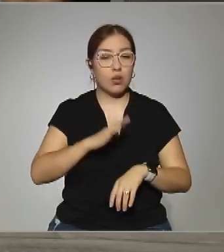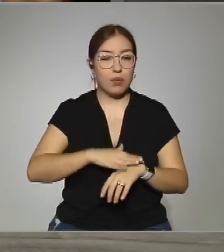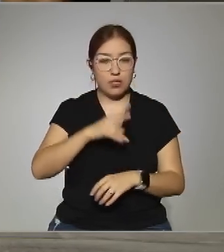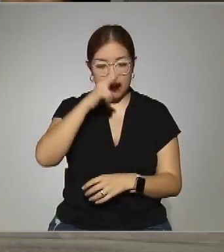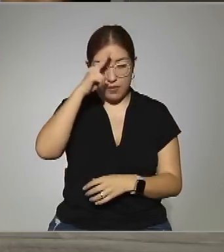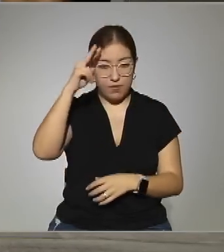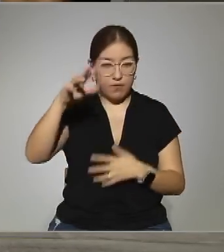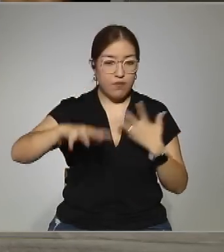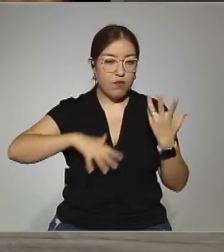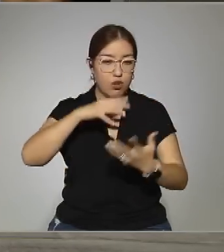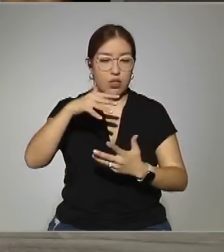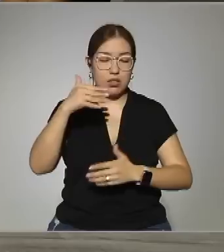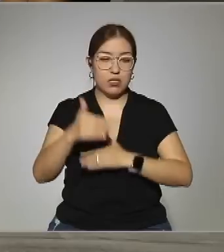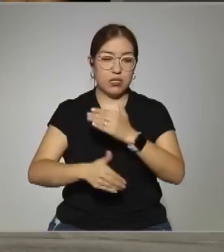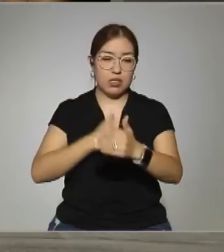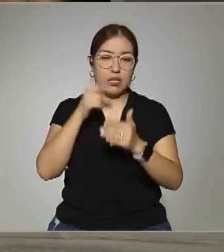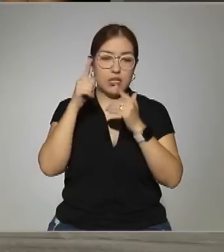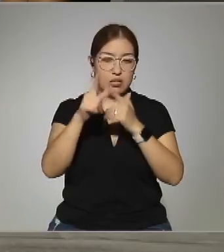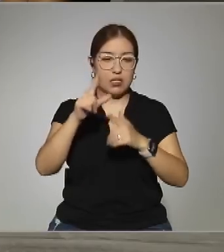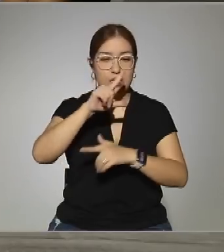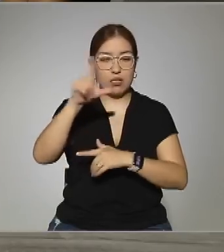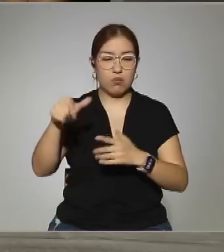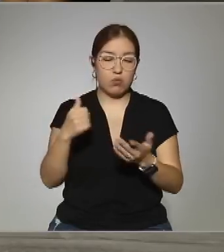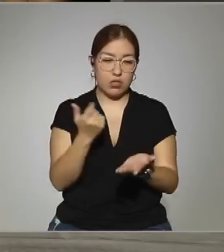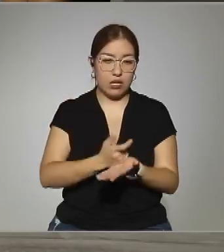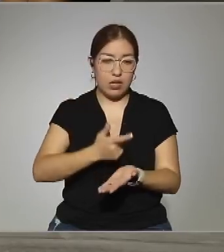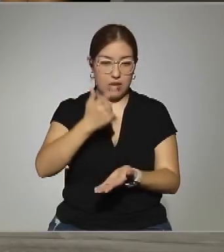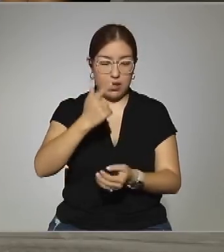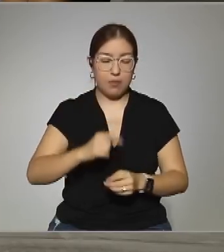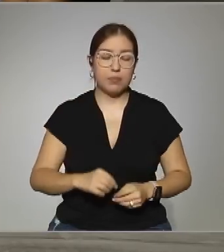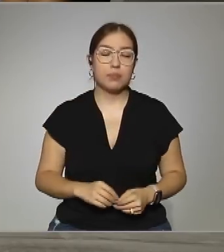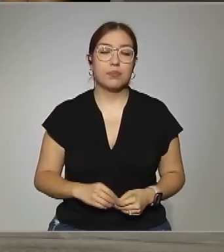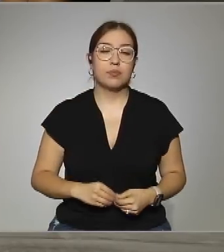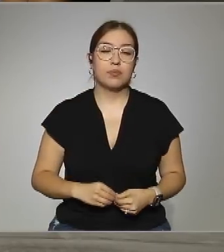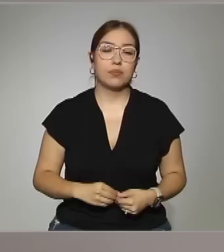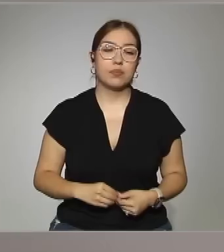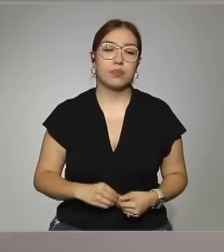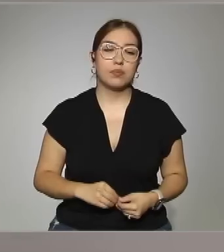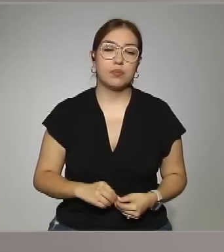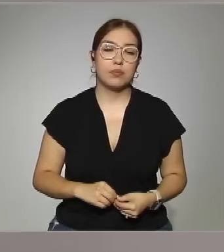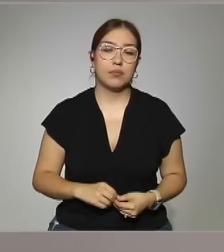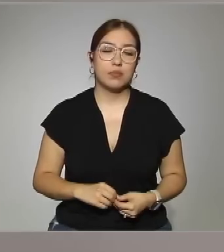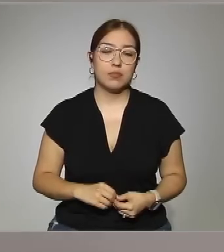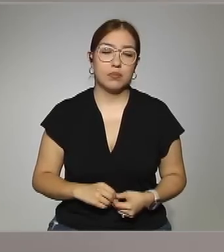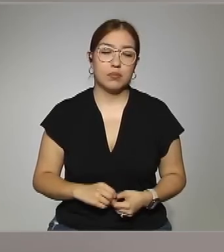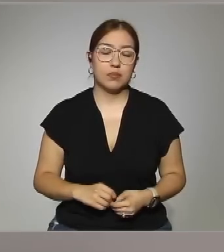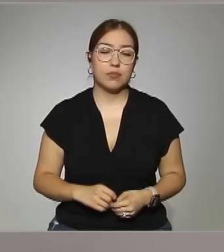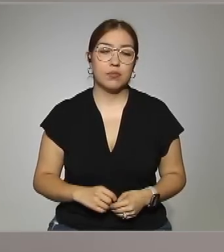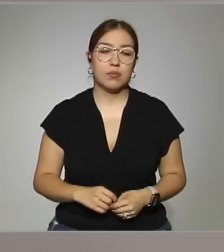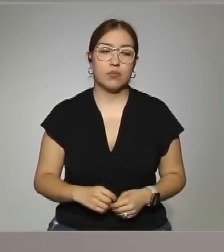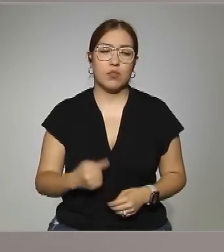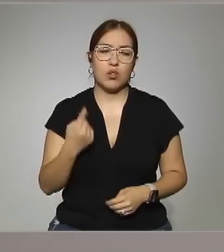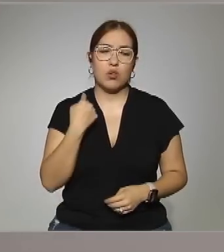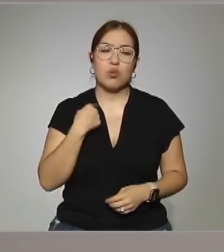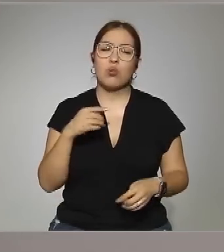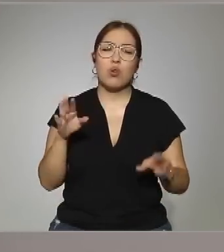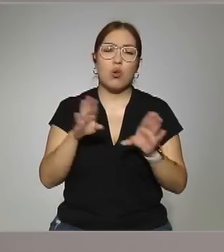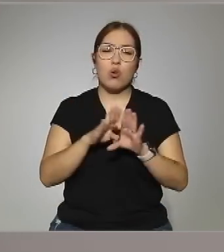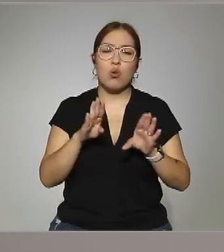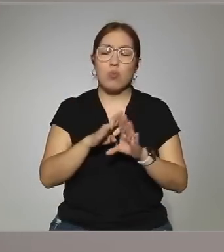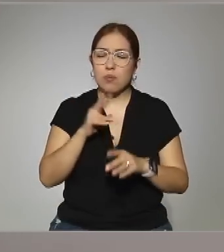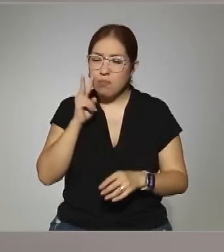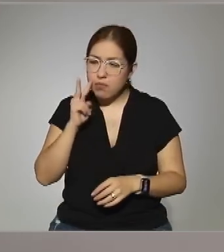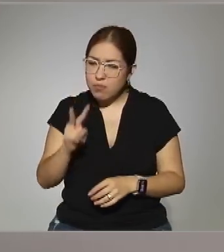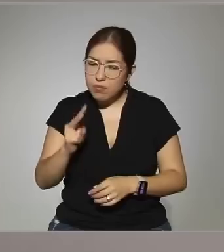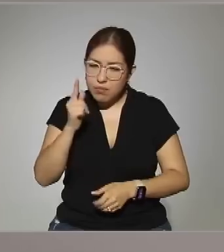avanzan, más grave se va dando la situación. O sea, ¿sí? ¿cómo puedo yo darme cuenta o a qué cosas tendría que